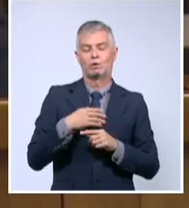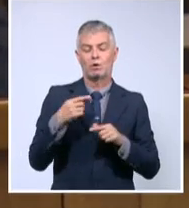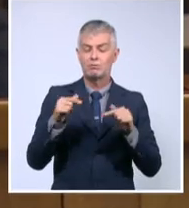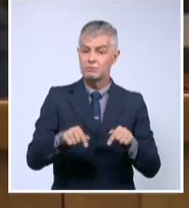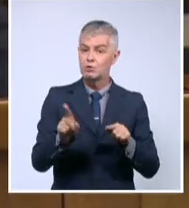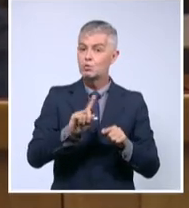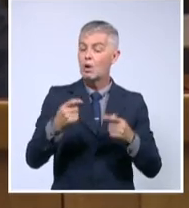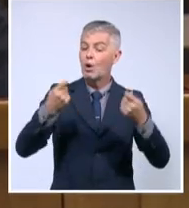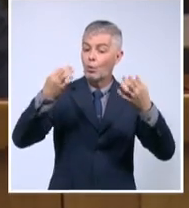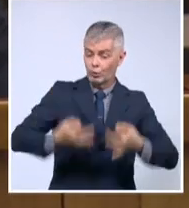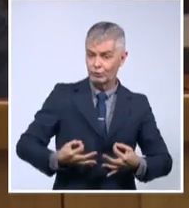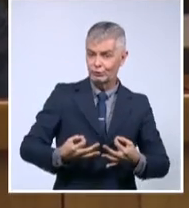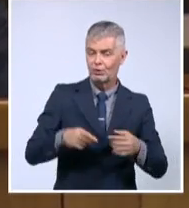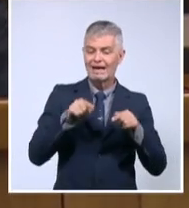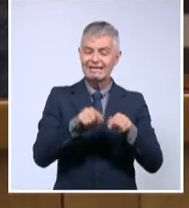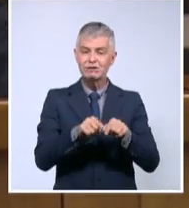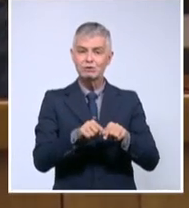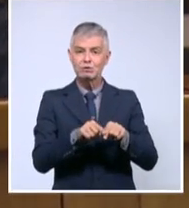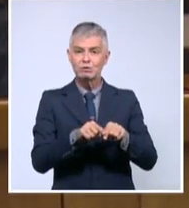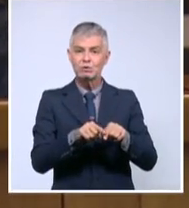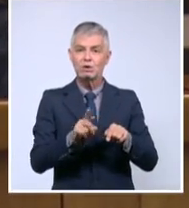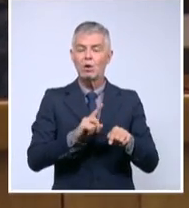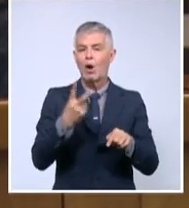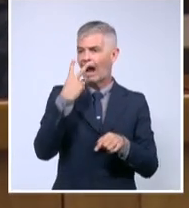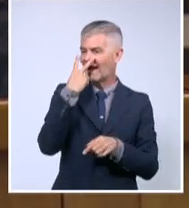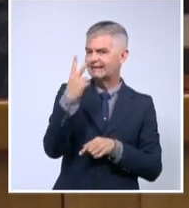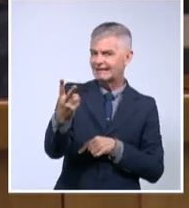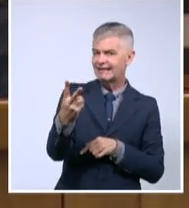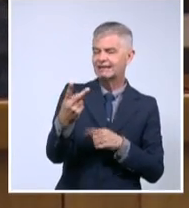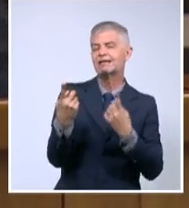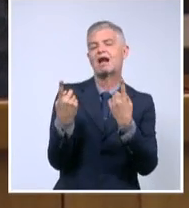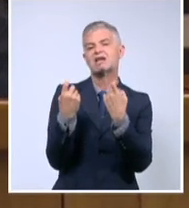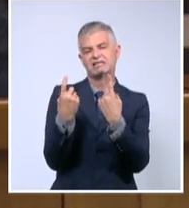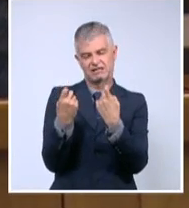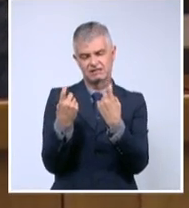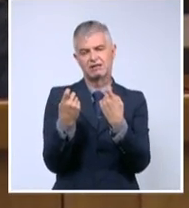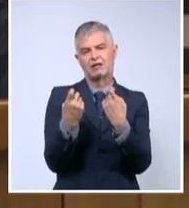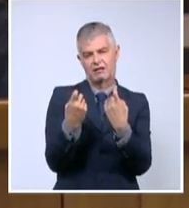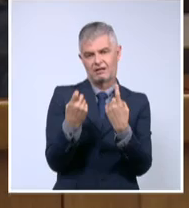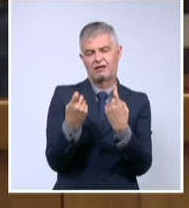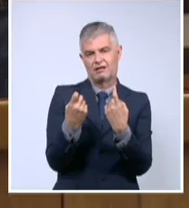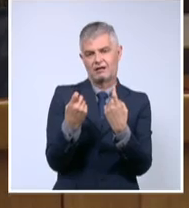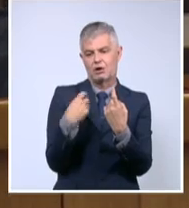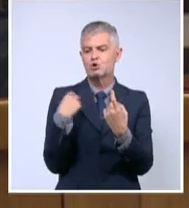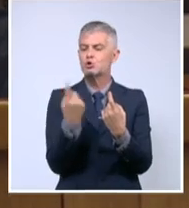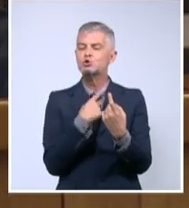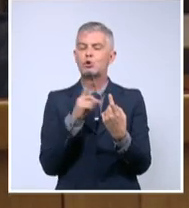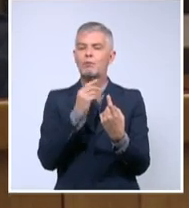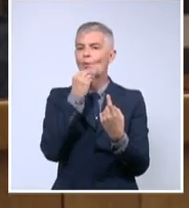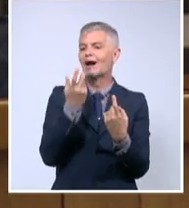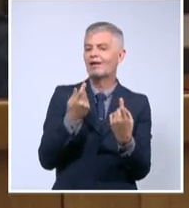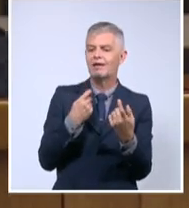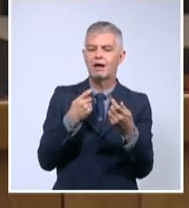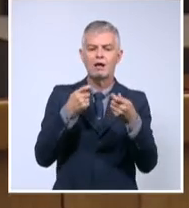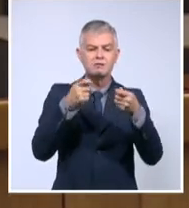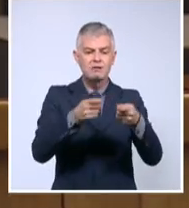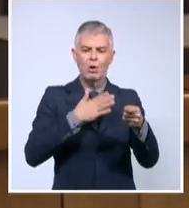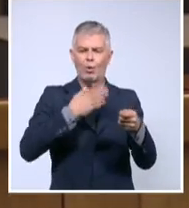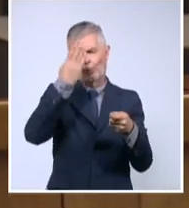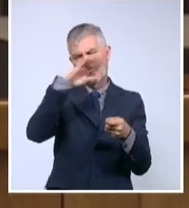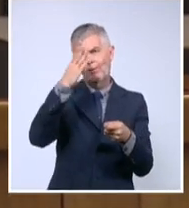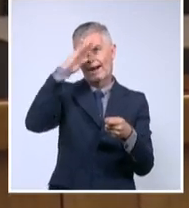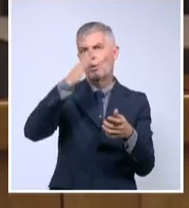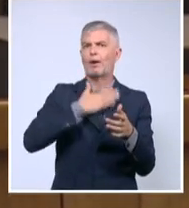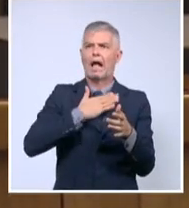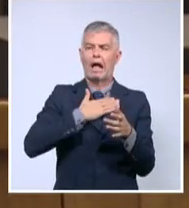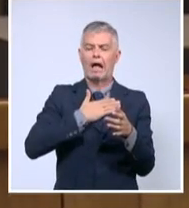justo acreditarse su posesión sin atender a sus necesidades. No insistamos en que nos pertenece,